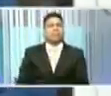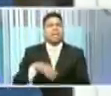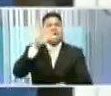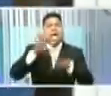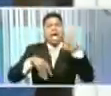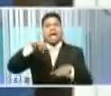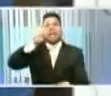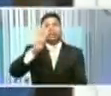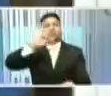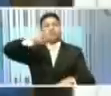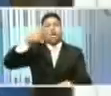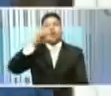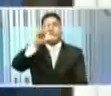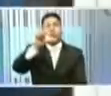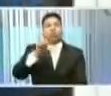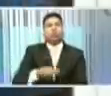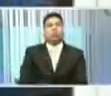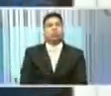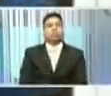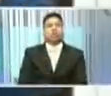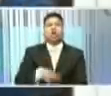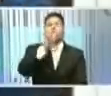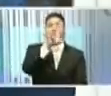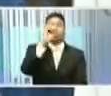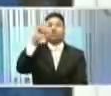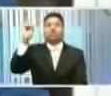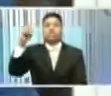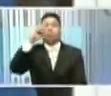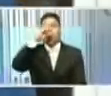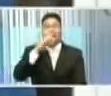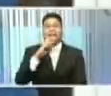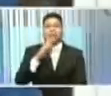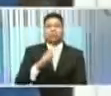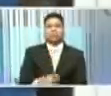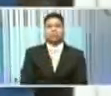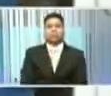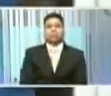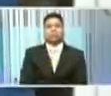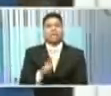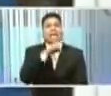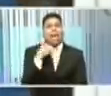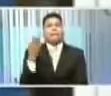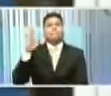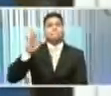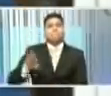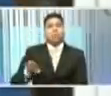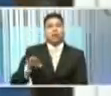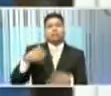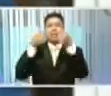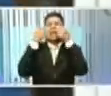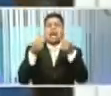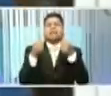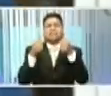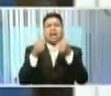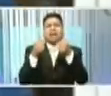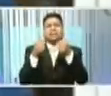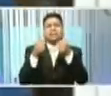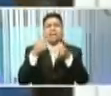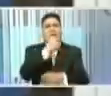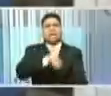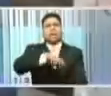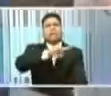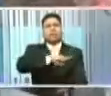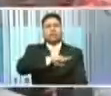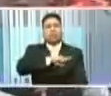julio se cumplen 200 años de la muerte en las cárceles imperiales españolas en